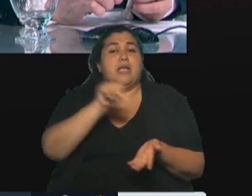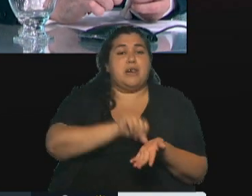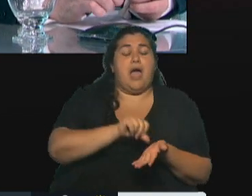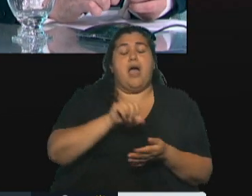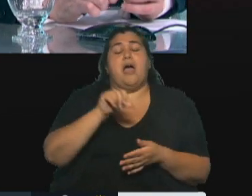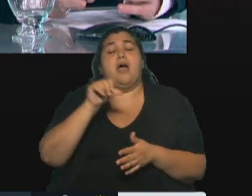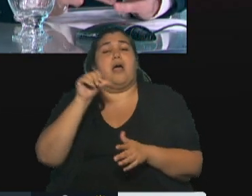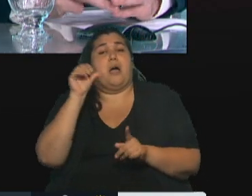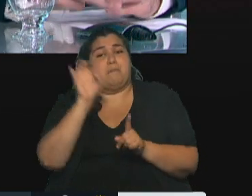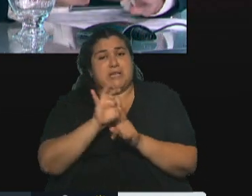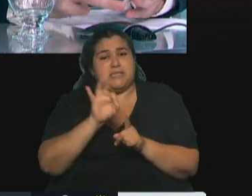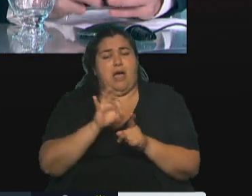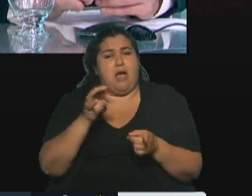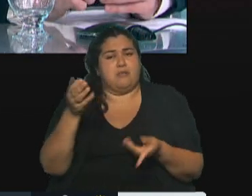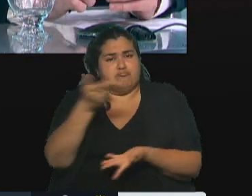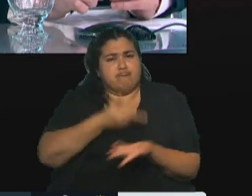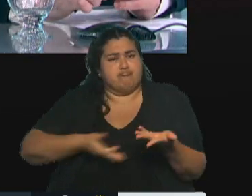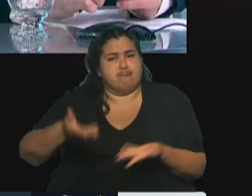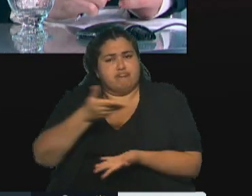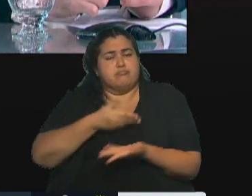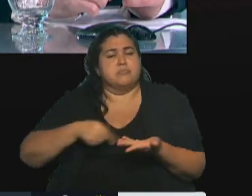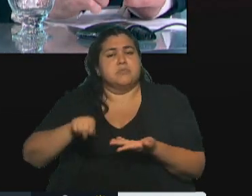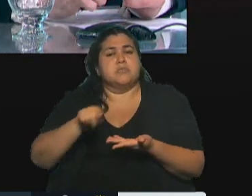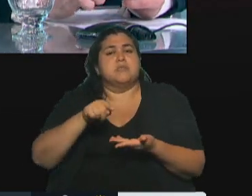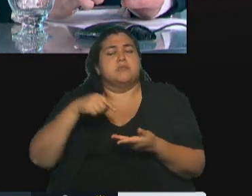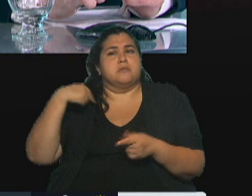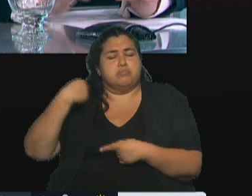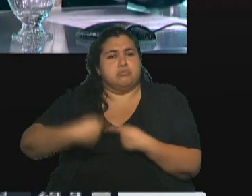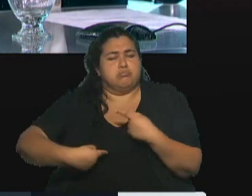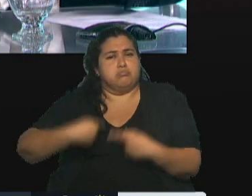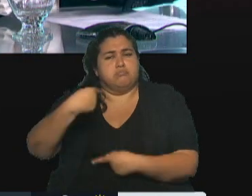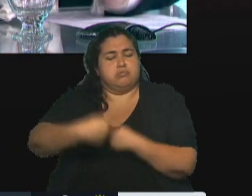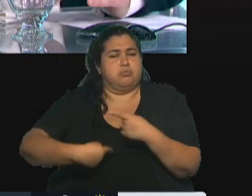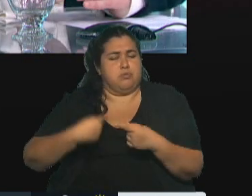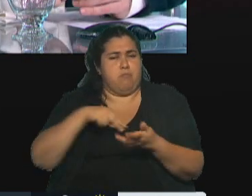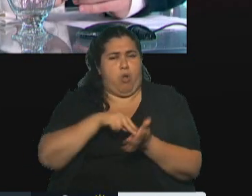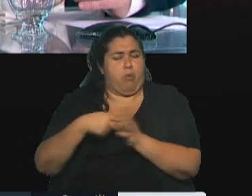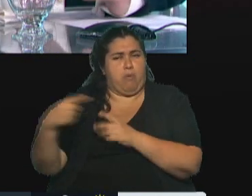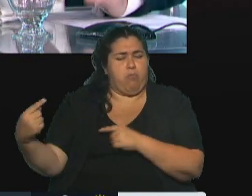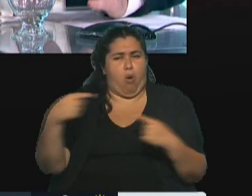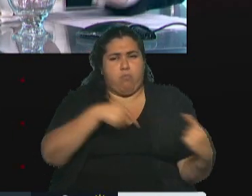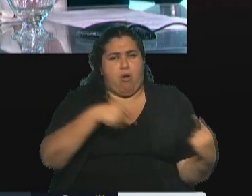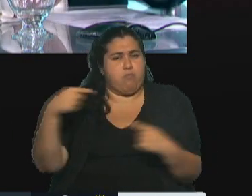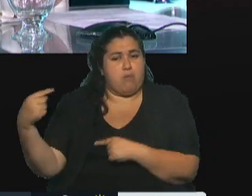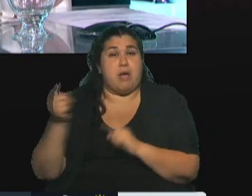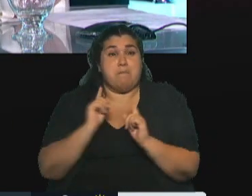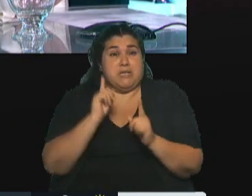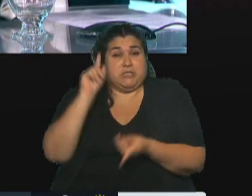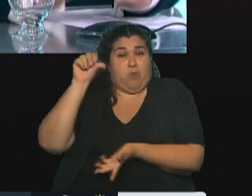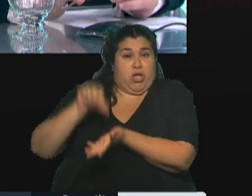Pakistán, veíamos también el conflicto que se venía sucediendo también entre la propia Irán